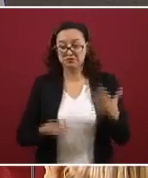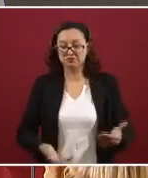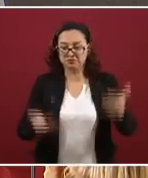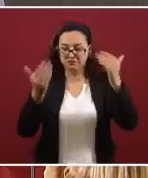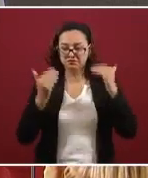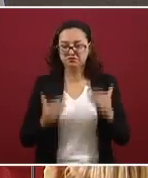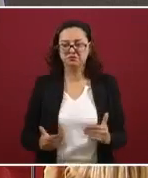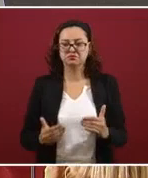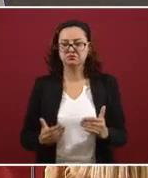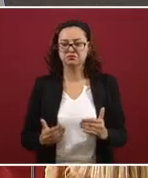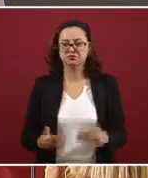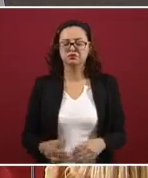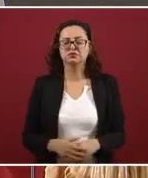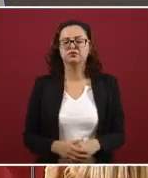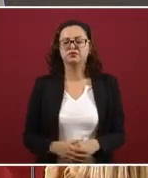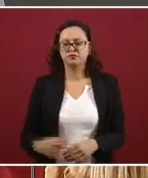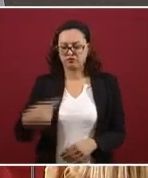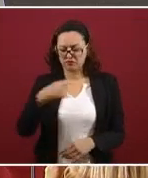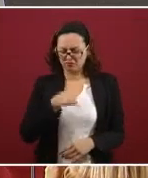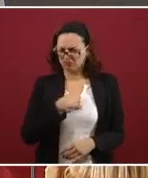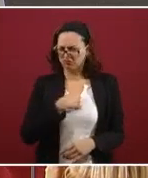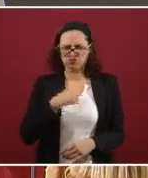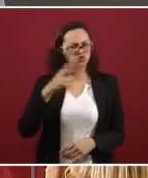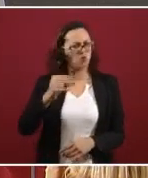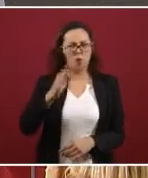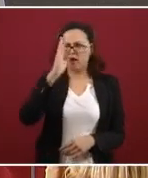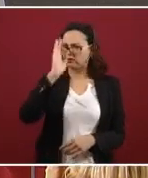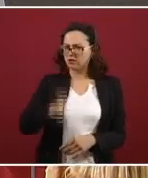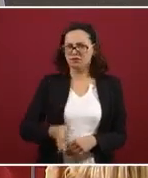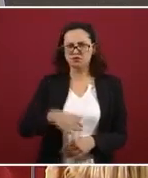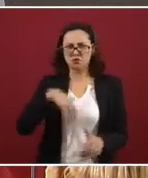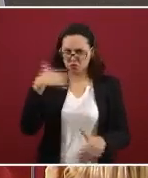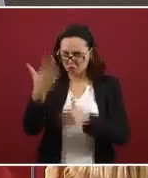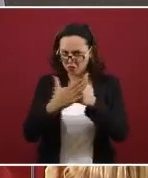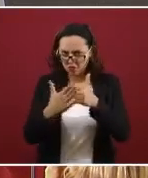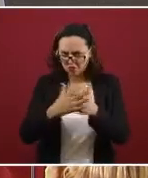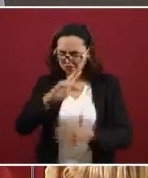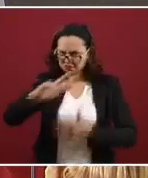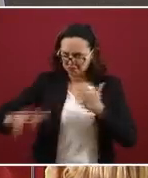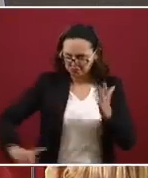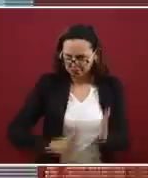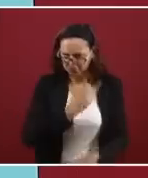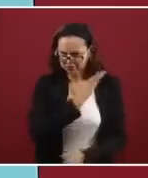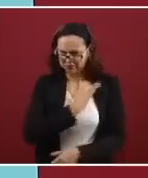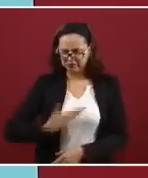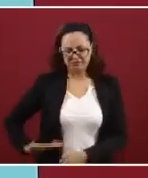reafirmo que no estoy de acuerdo con la reelección y que nunca,